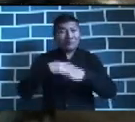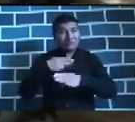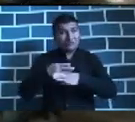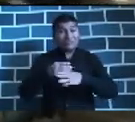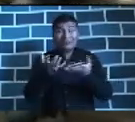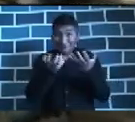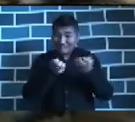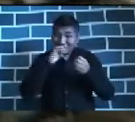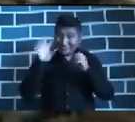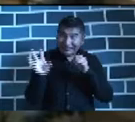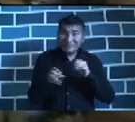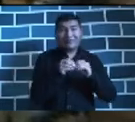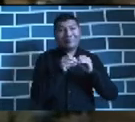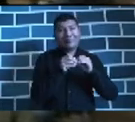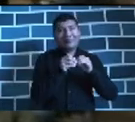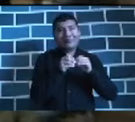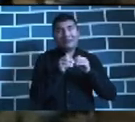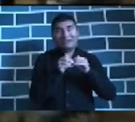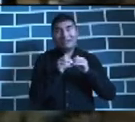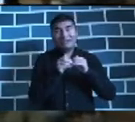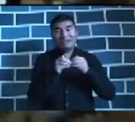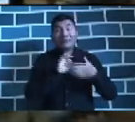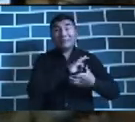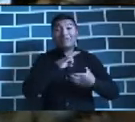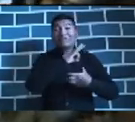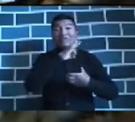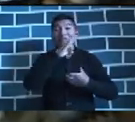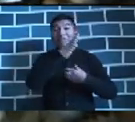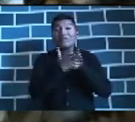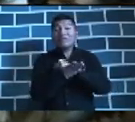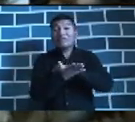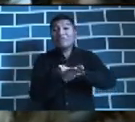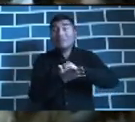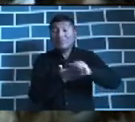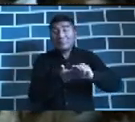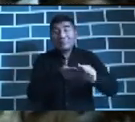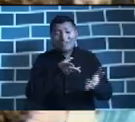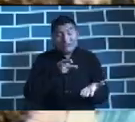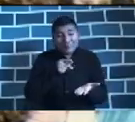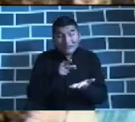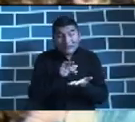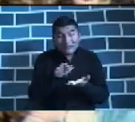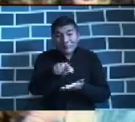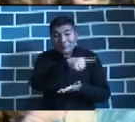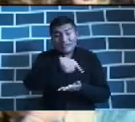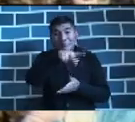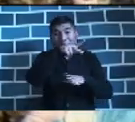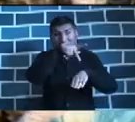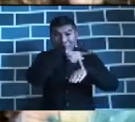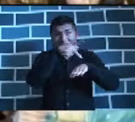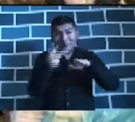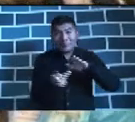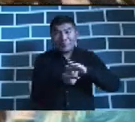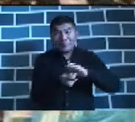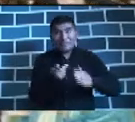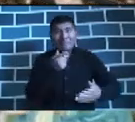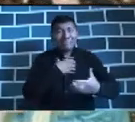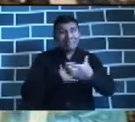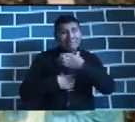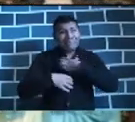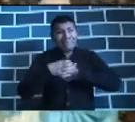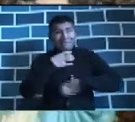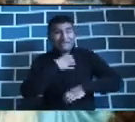que quieren mucho más que el espíritu santo ha sembrado en ellos un deseo profundo